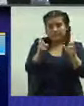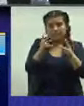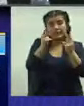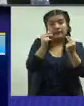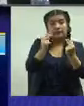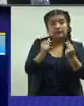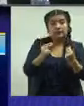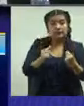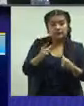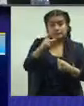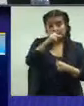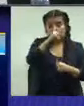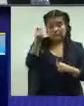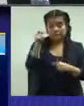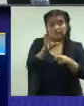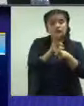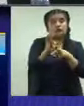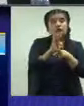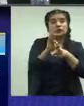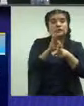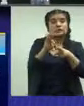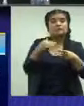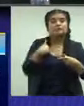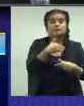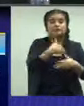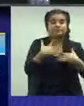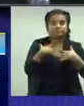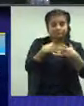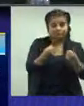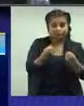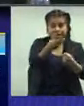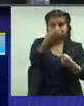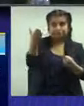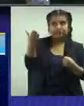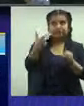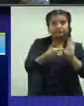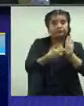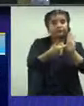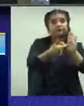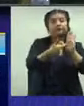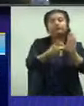mensual en funcionamiento. ¿Me pueden poner la presentación de los ministerios, por favor?